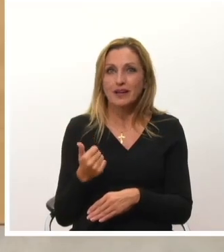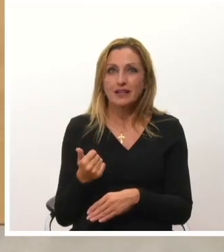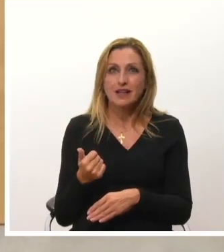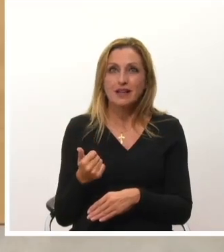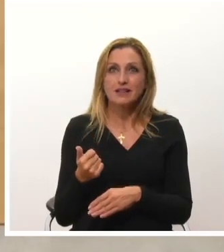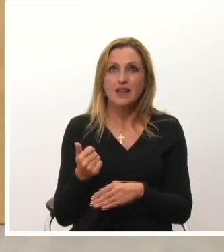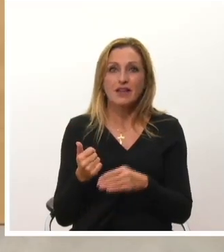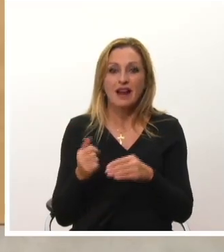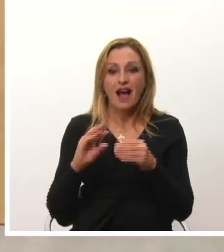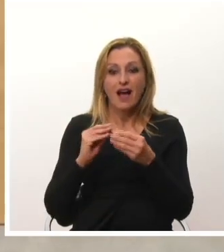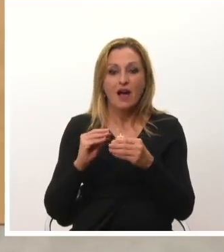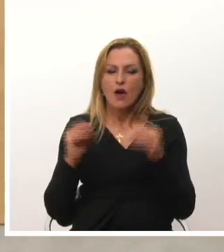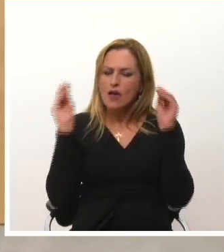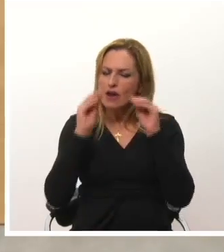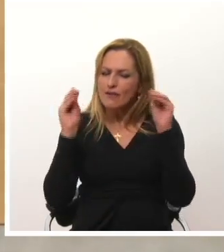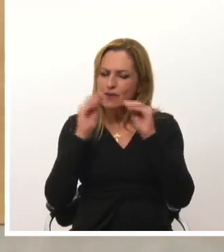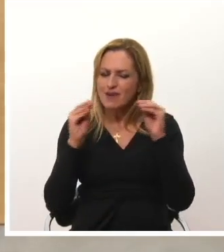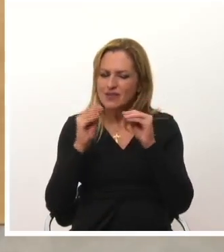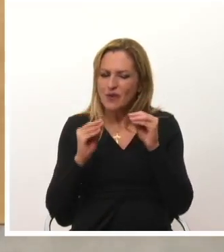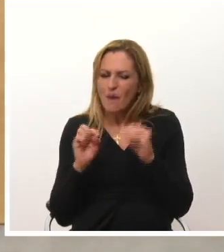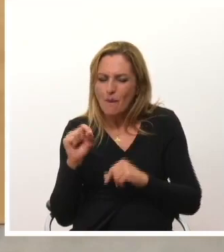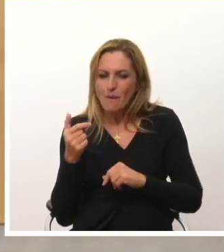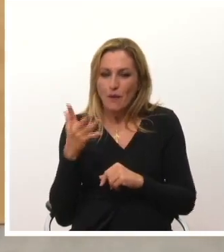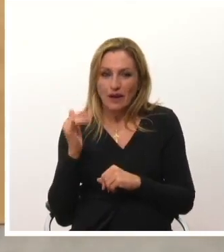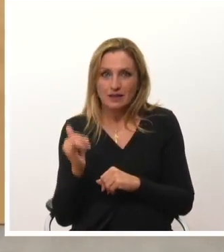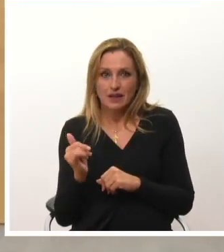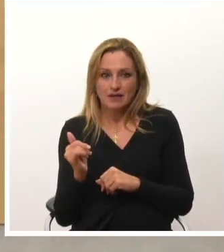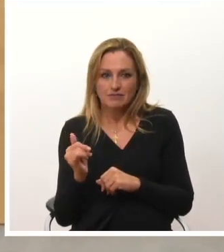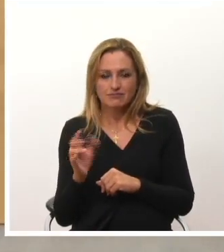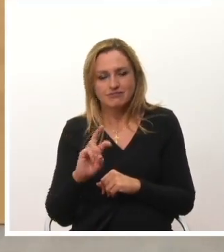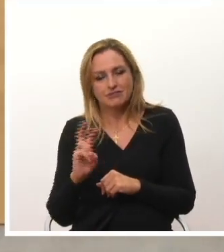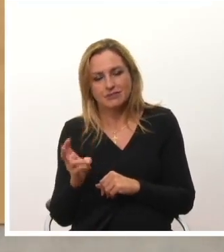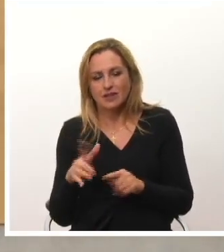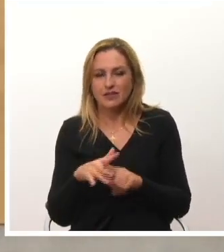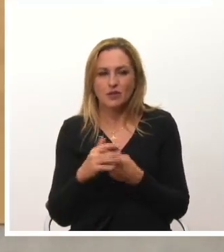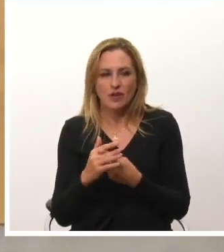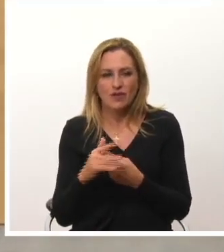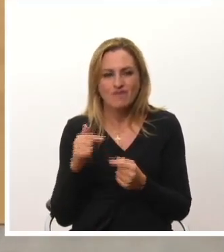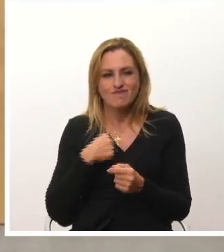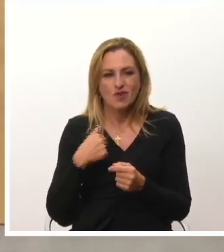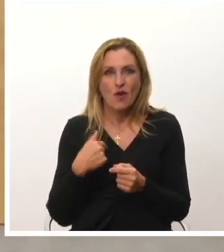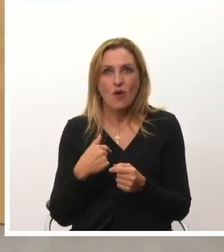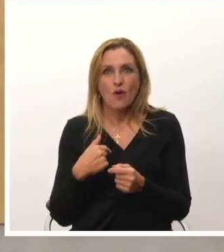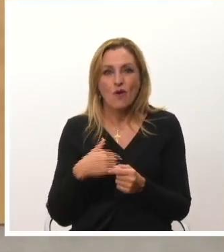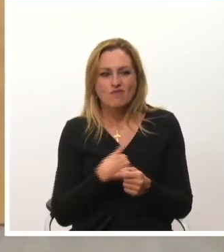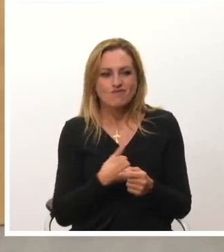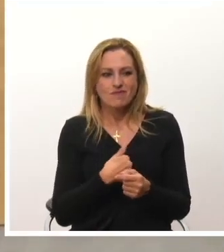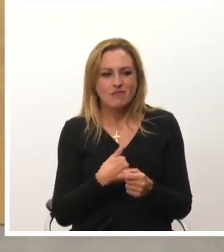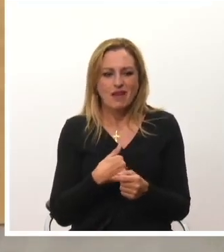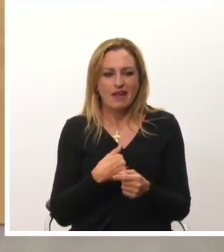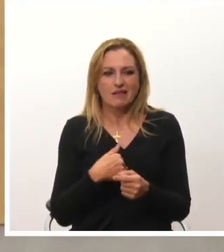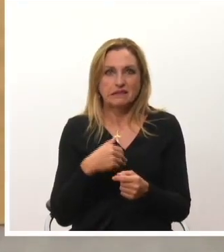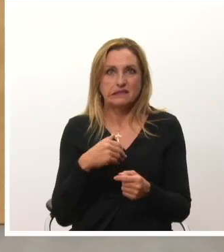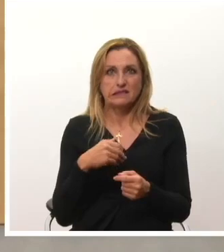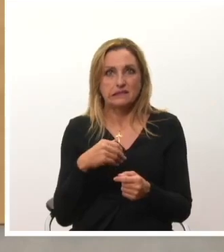nivel de la escasa formación que tiene otro otro palo verdaderamente yo le veo una postura bastante elitista si se me permite